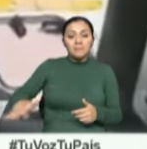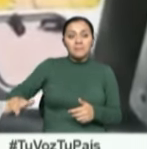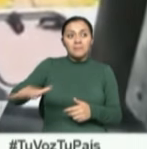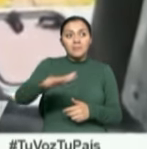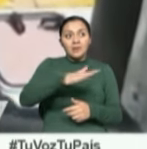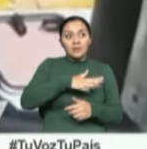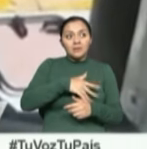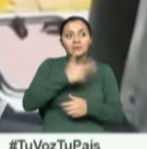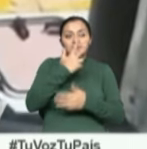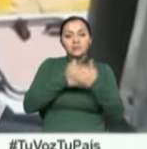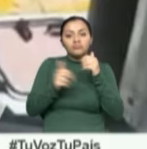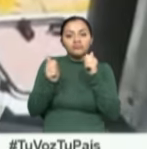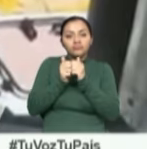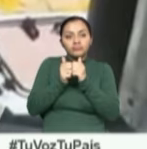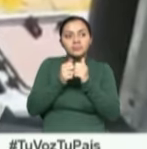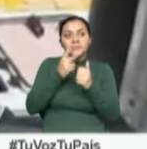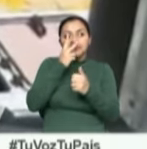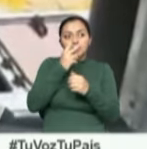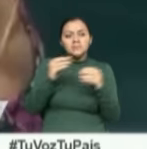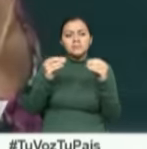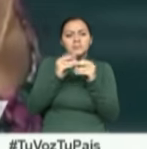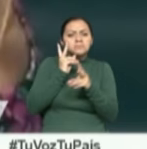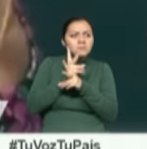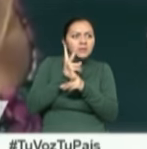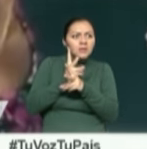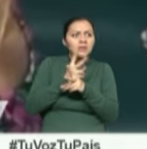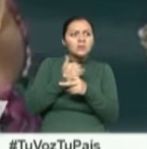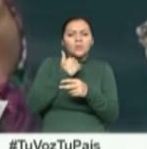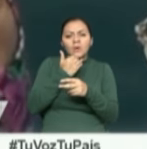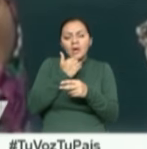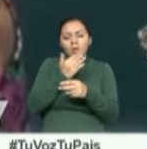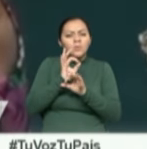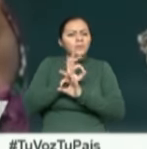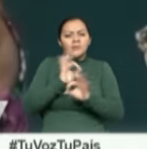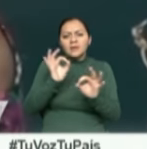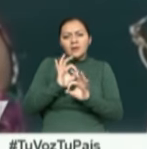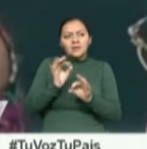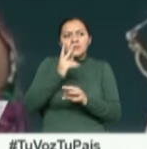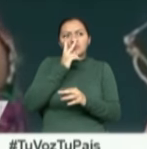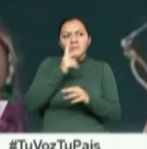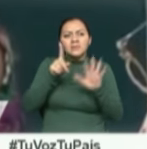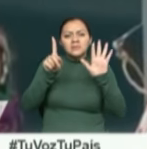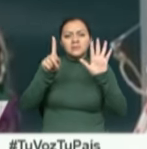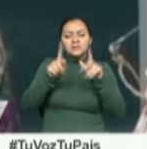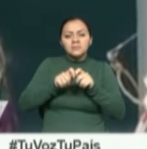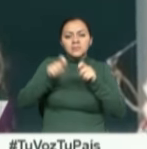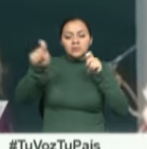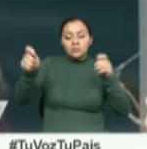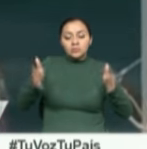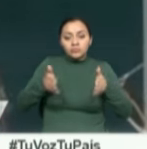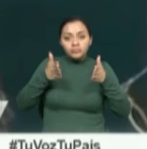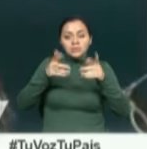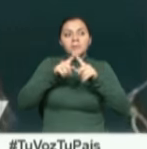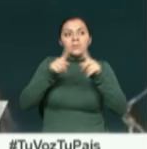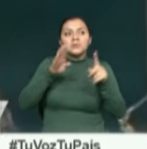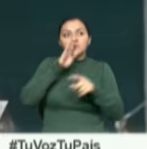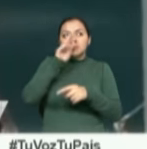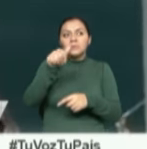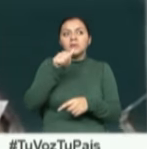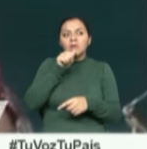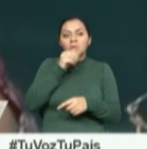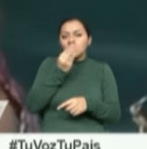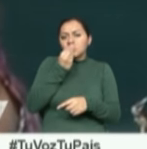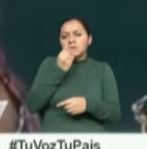llegar a Australia, Landon dijo que en ningún momento corrieron peligro en el pequeño catamarán de poco más de 6 metros, ya que siempre contaron con agua y